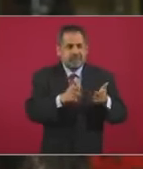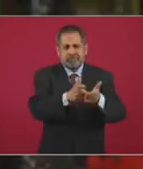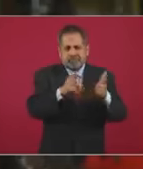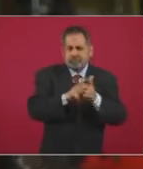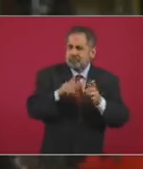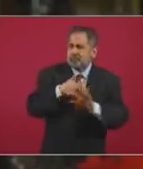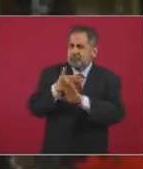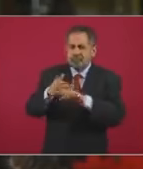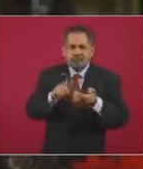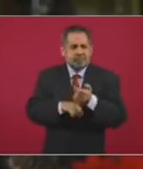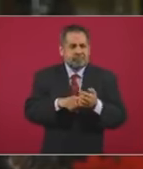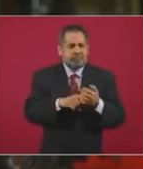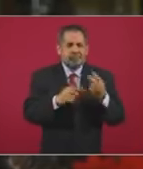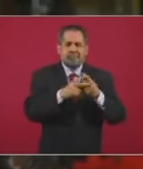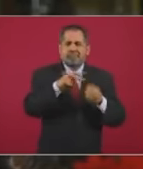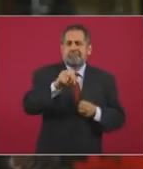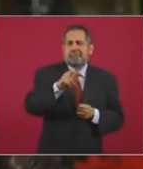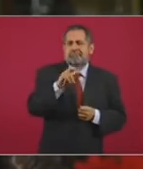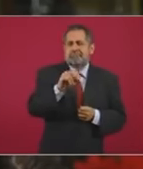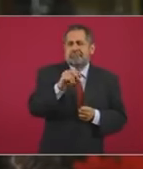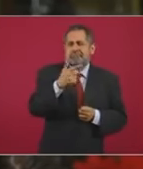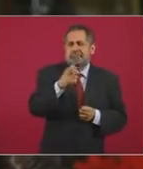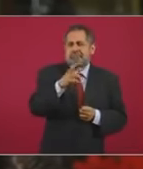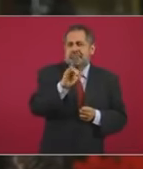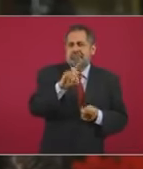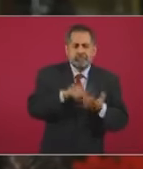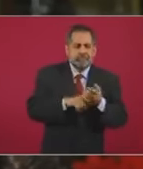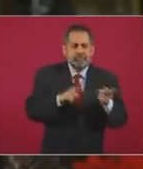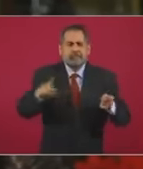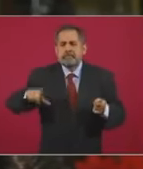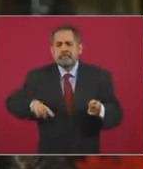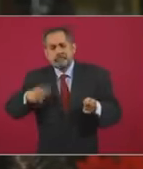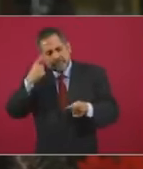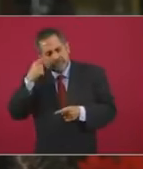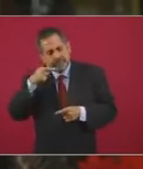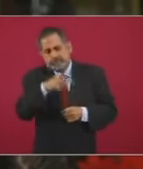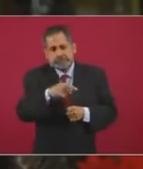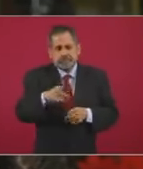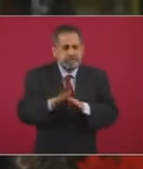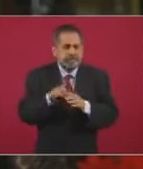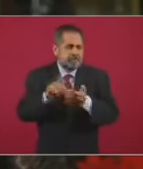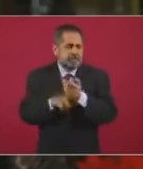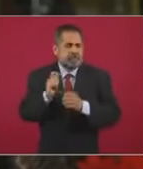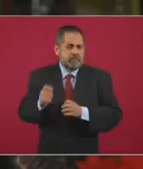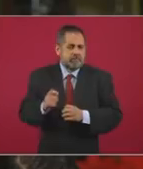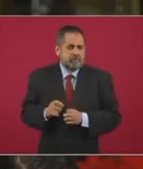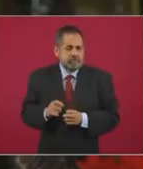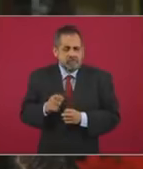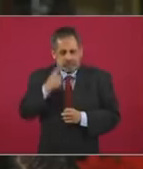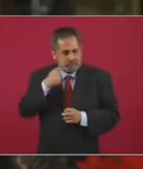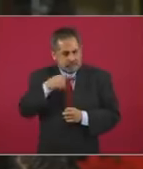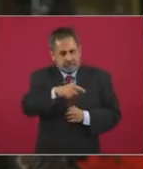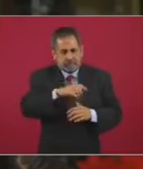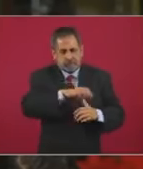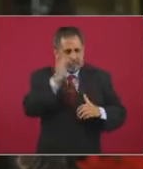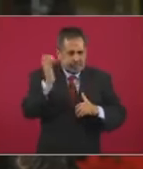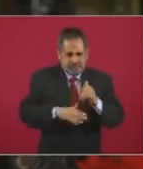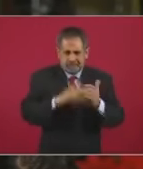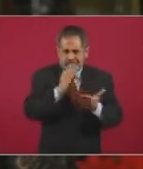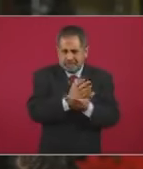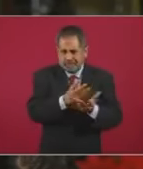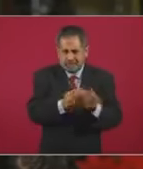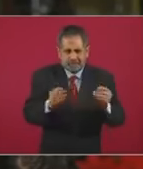y la narcoguerrilla. ¿Qué hay en su gobierno para precisamente terminar con este tipo